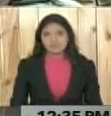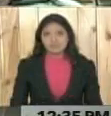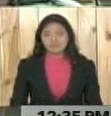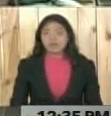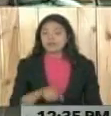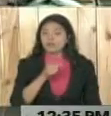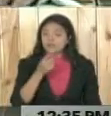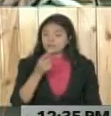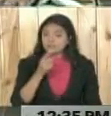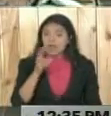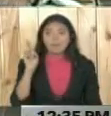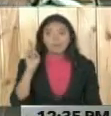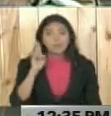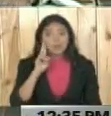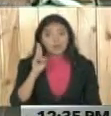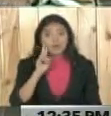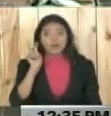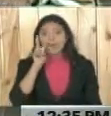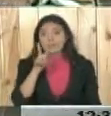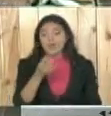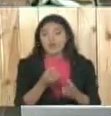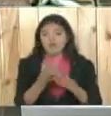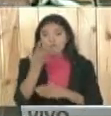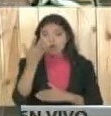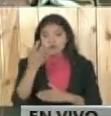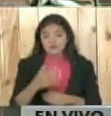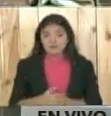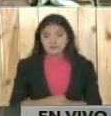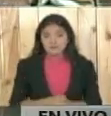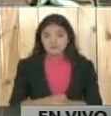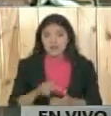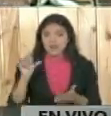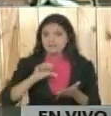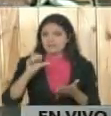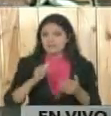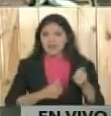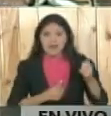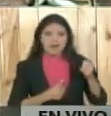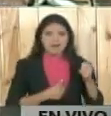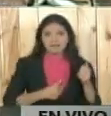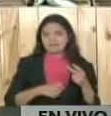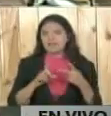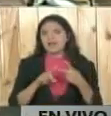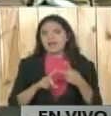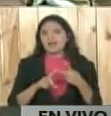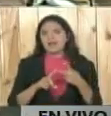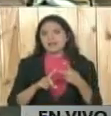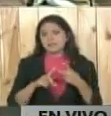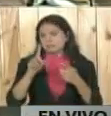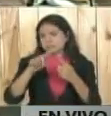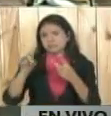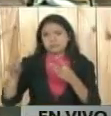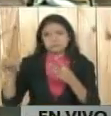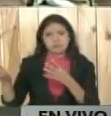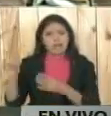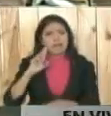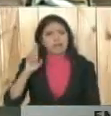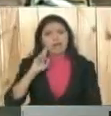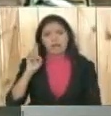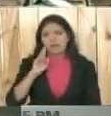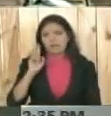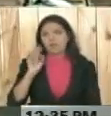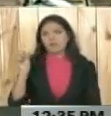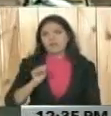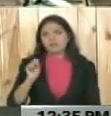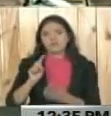usted por Radio Miraflores, por Salsa Caribe, por Llevecael Mundial, por Radio del Sur, por